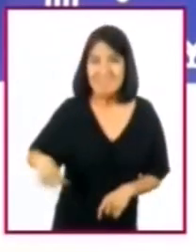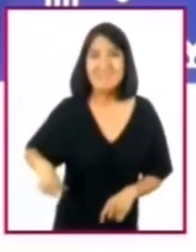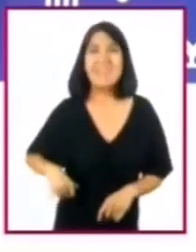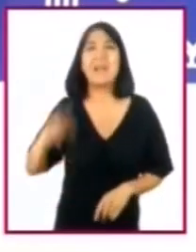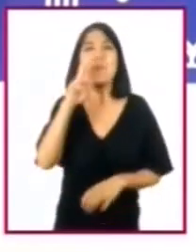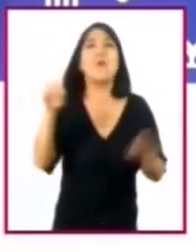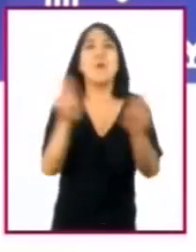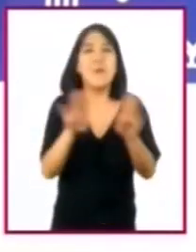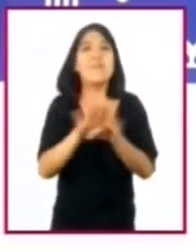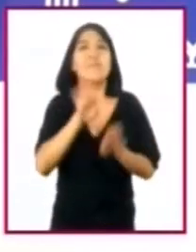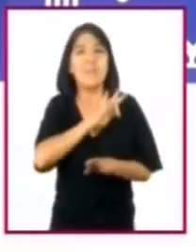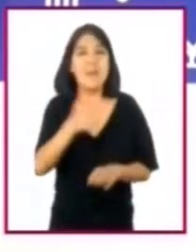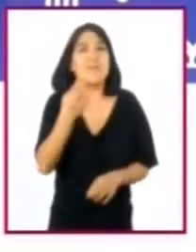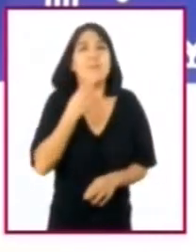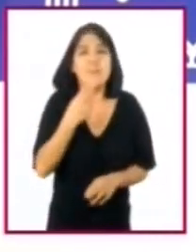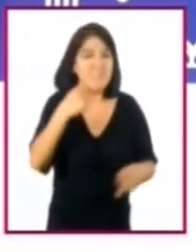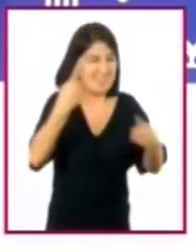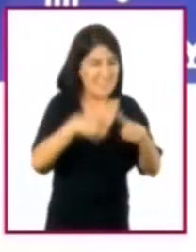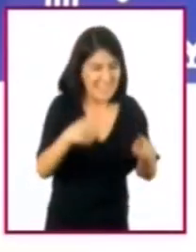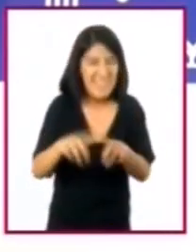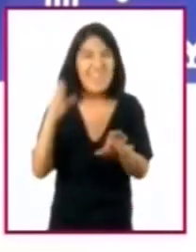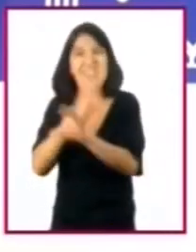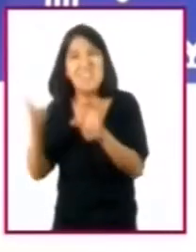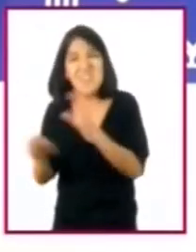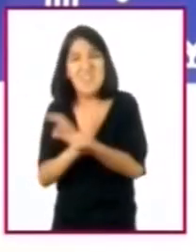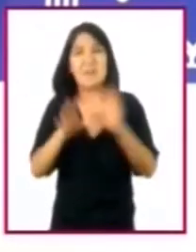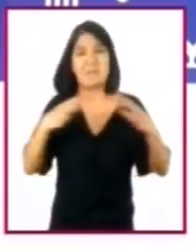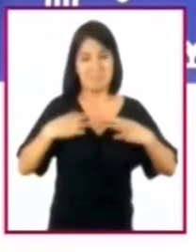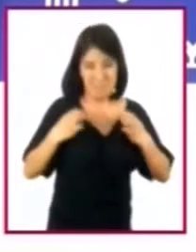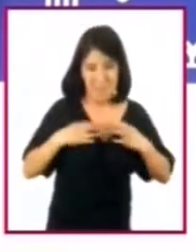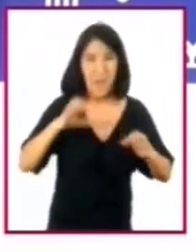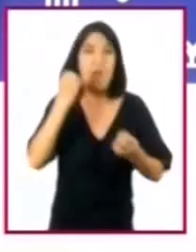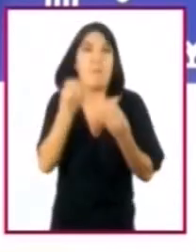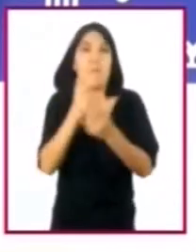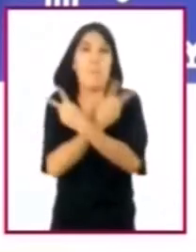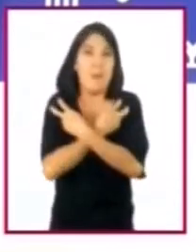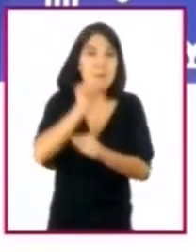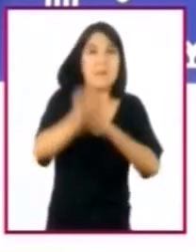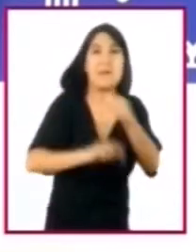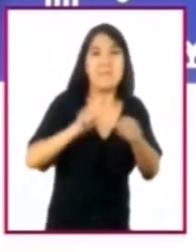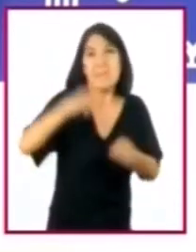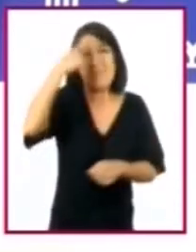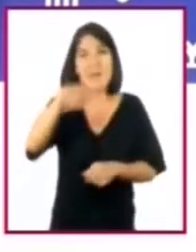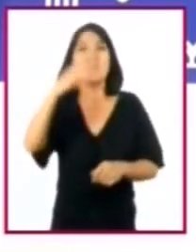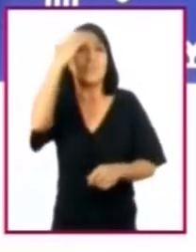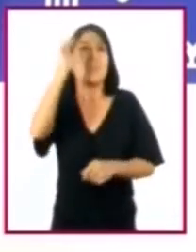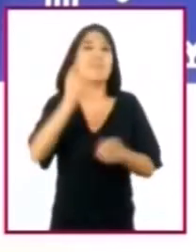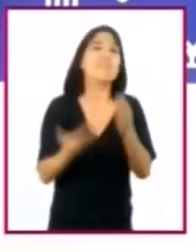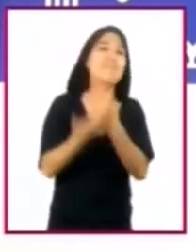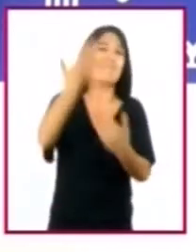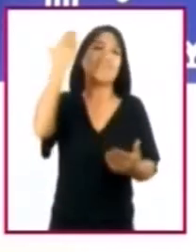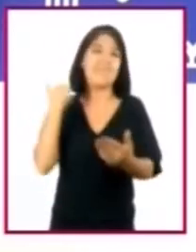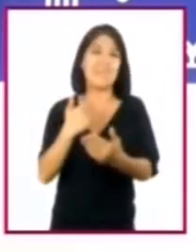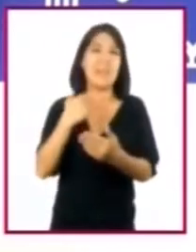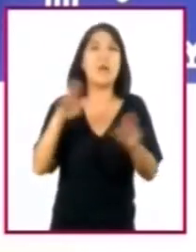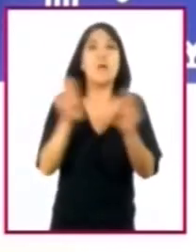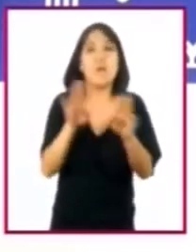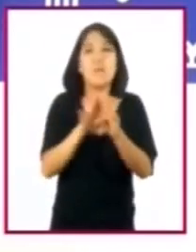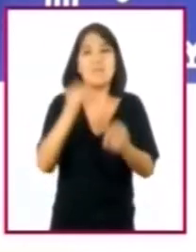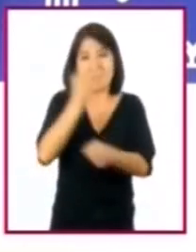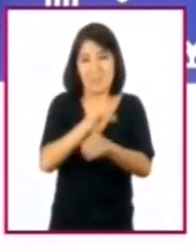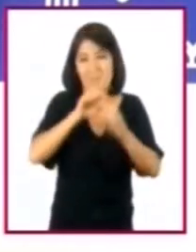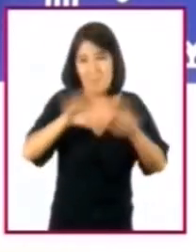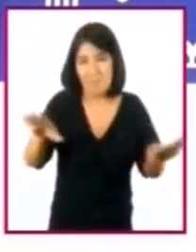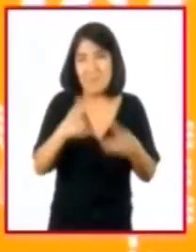ver cómo podemos utilizar diferentes vestigios o restos para conocer el pasado, porque son fuente de información.